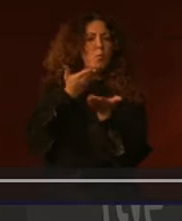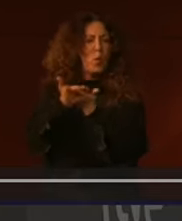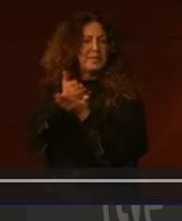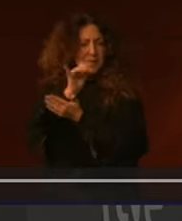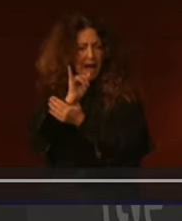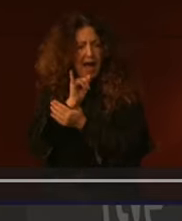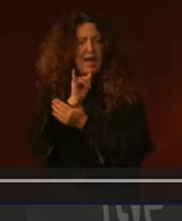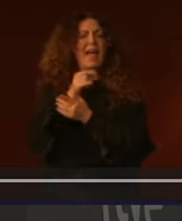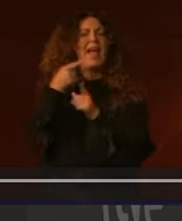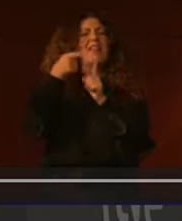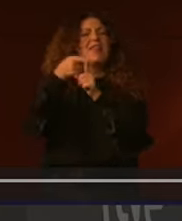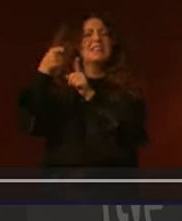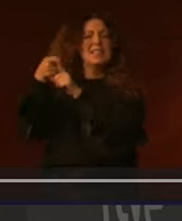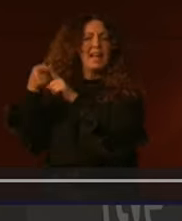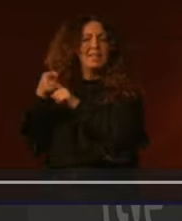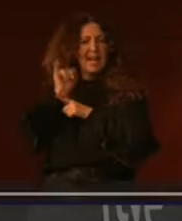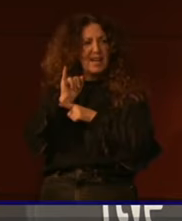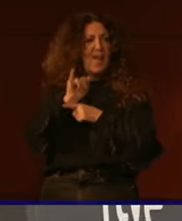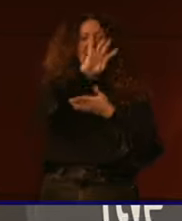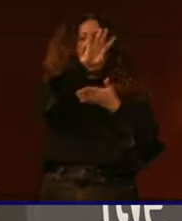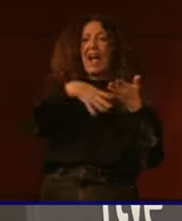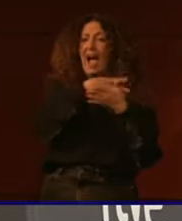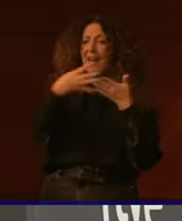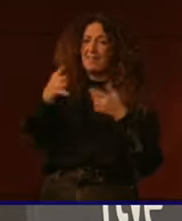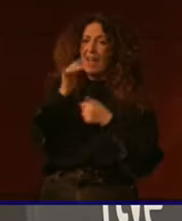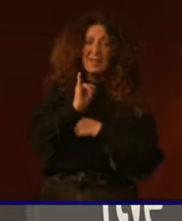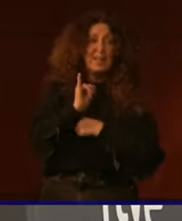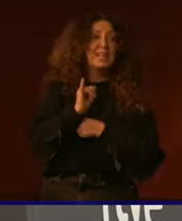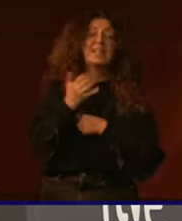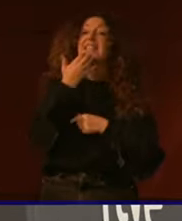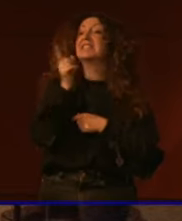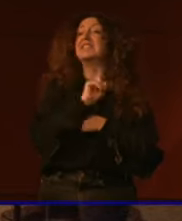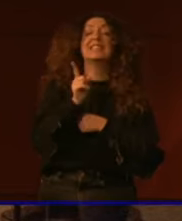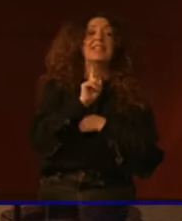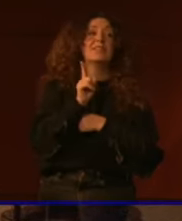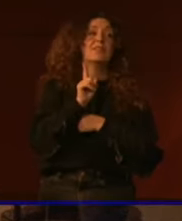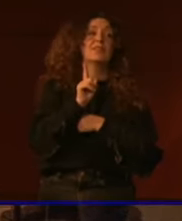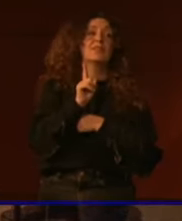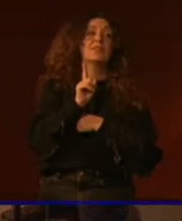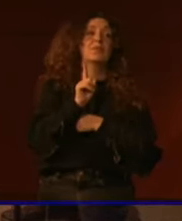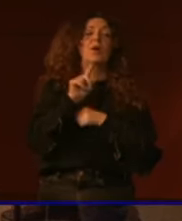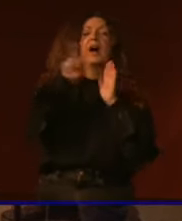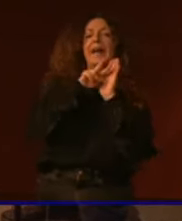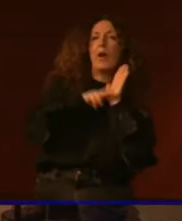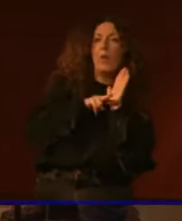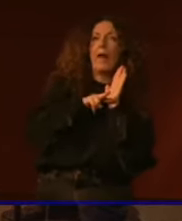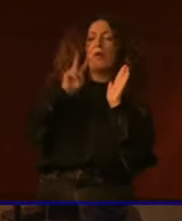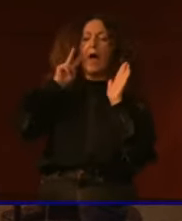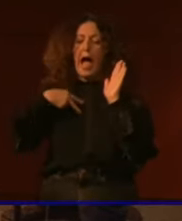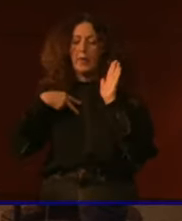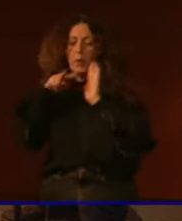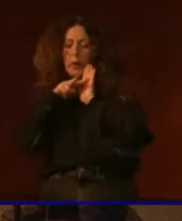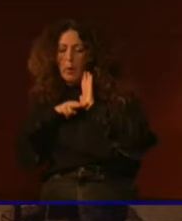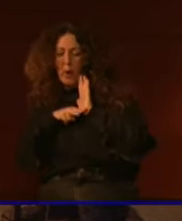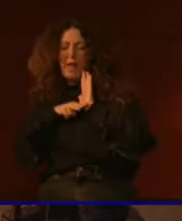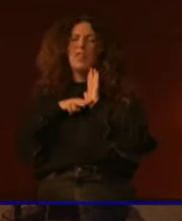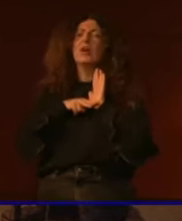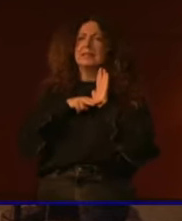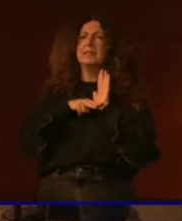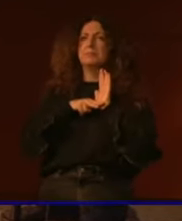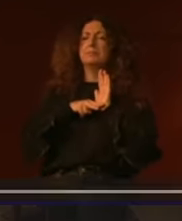un calendario, porque si no, lo que está pasando con la regulación y autorregulación y corregulación, es decir, que grandes